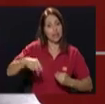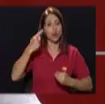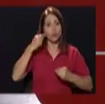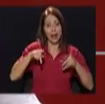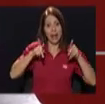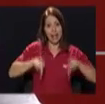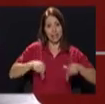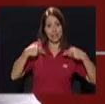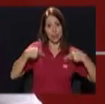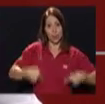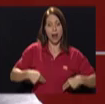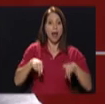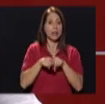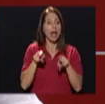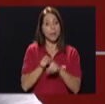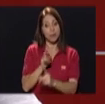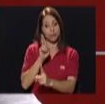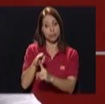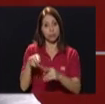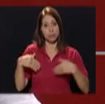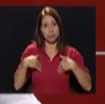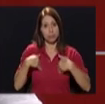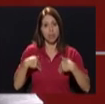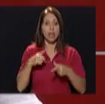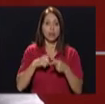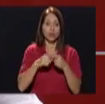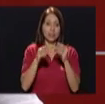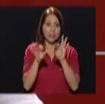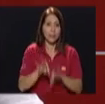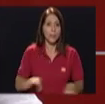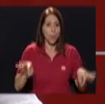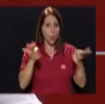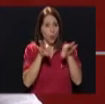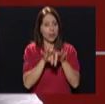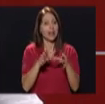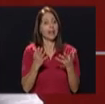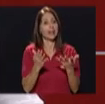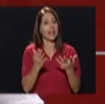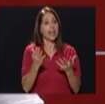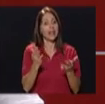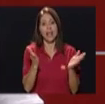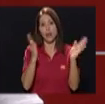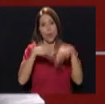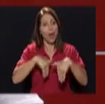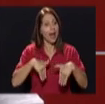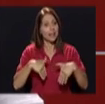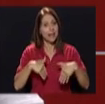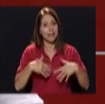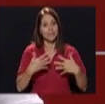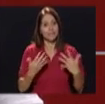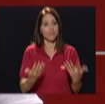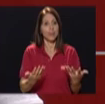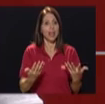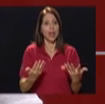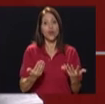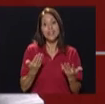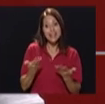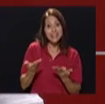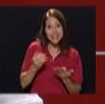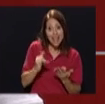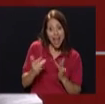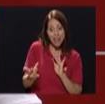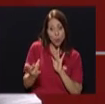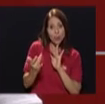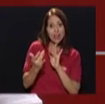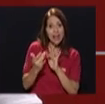riesgos, tanto para el ser humano como para la misma especie. Entonces es importante de que no haya interacciones, que la